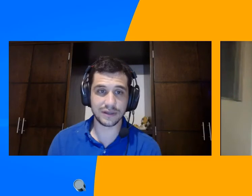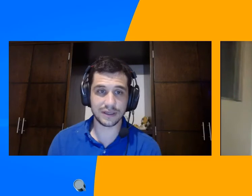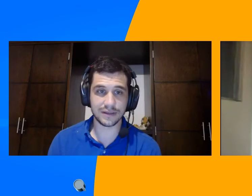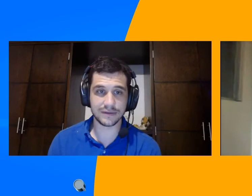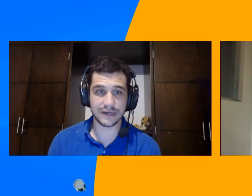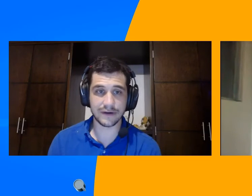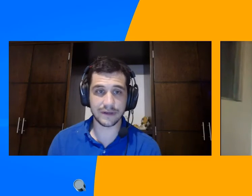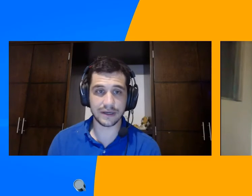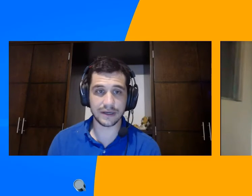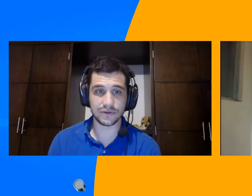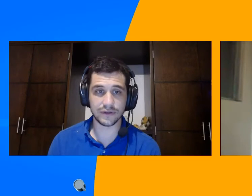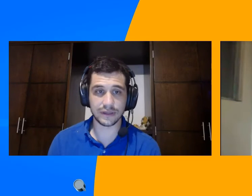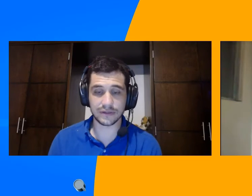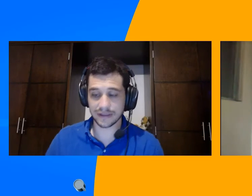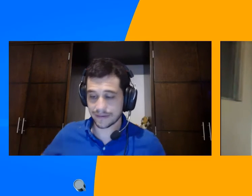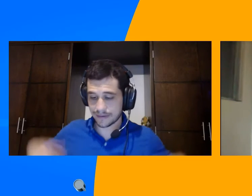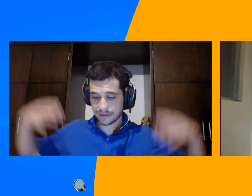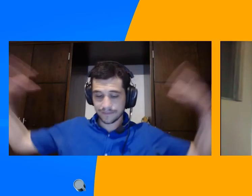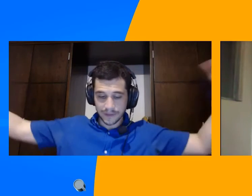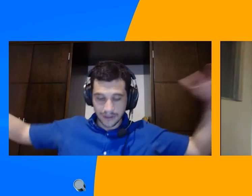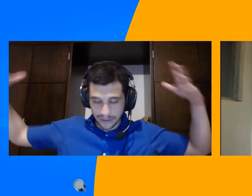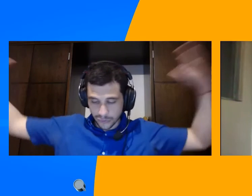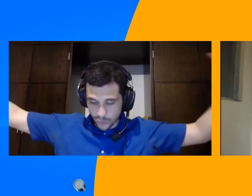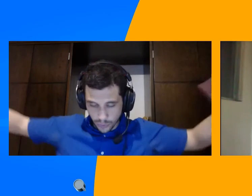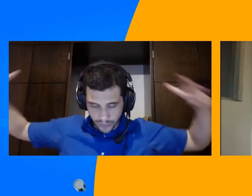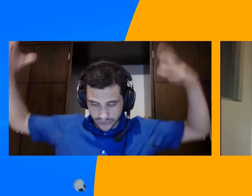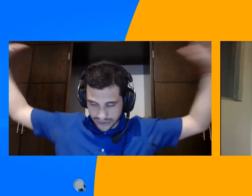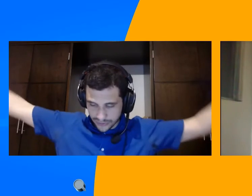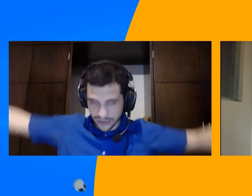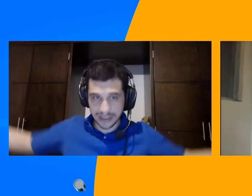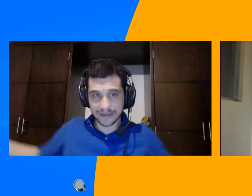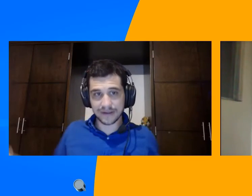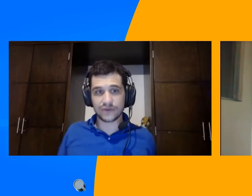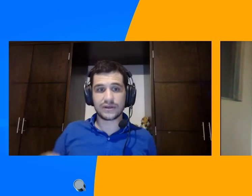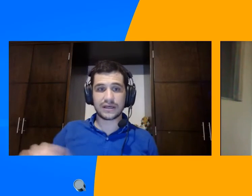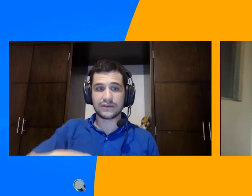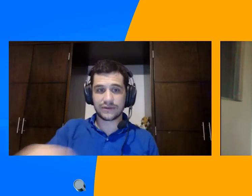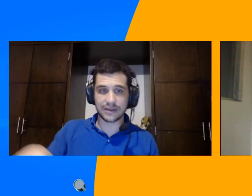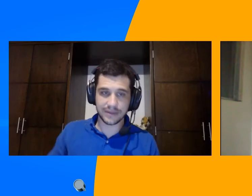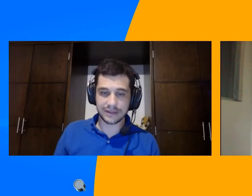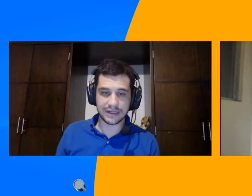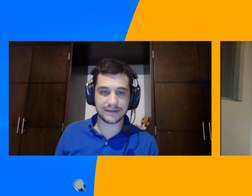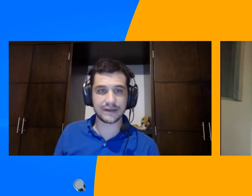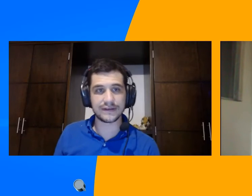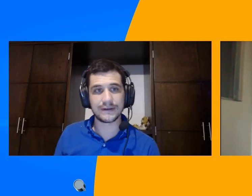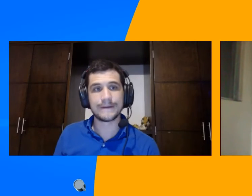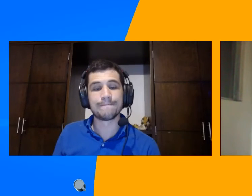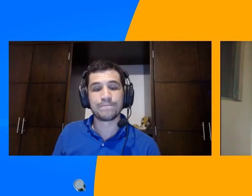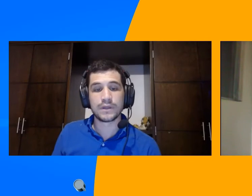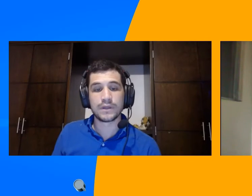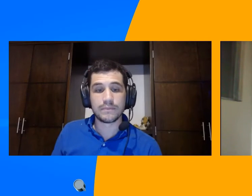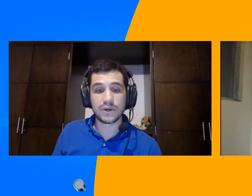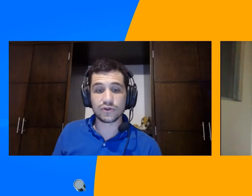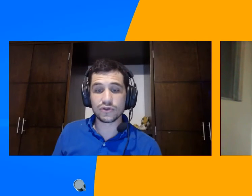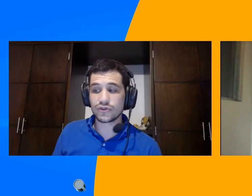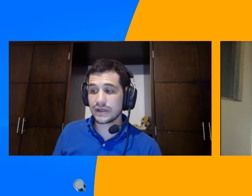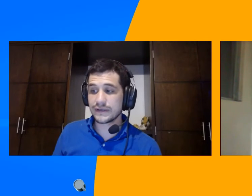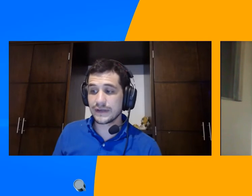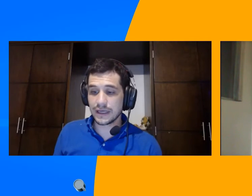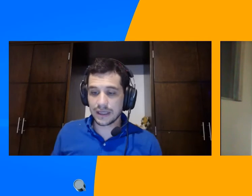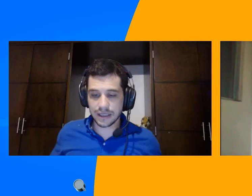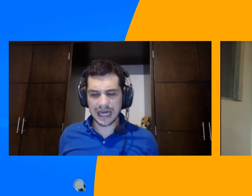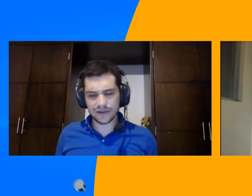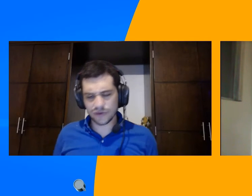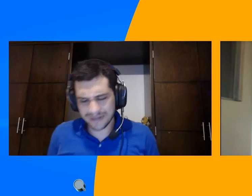virtuales, ¿no? Que se abre a otros grupos, a otras ciudades, que no se queda solamente en las sedes. Pero